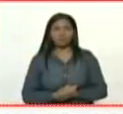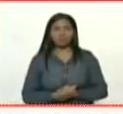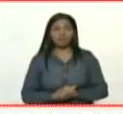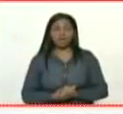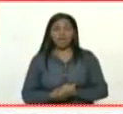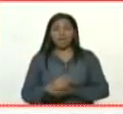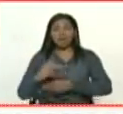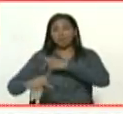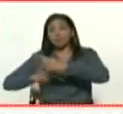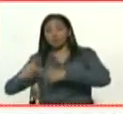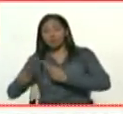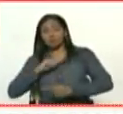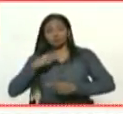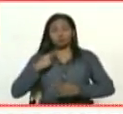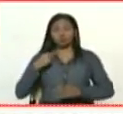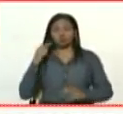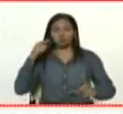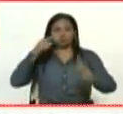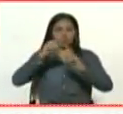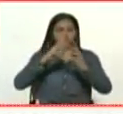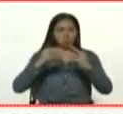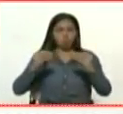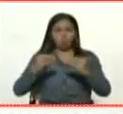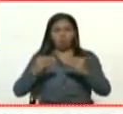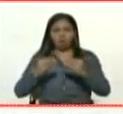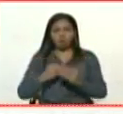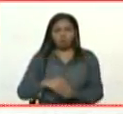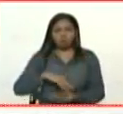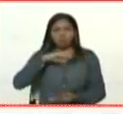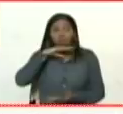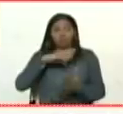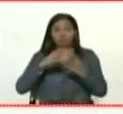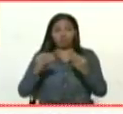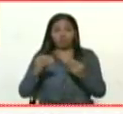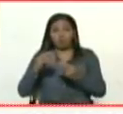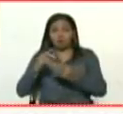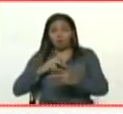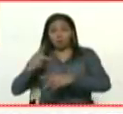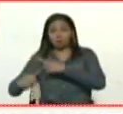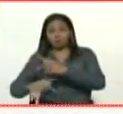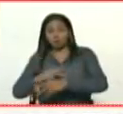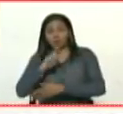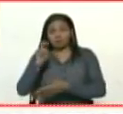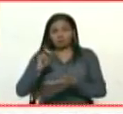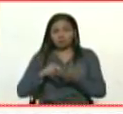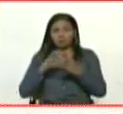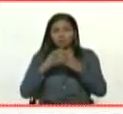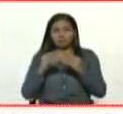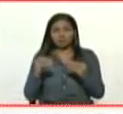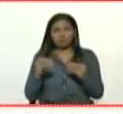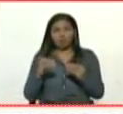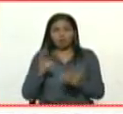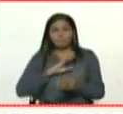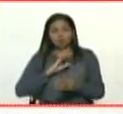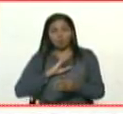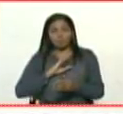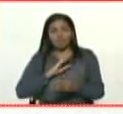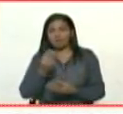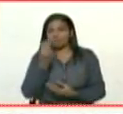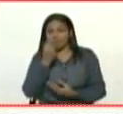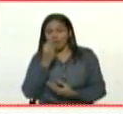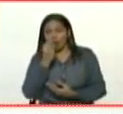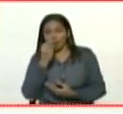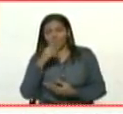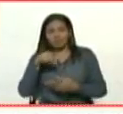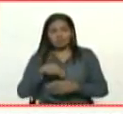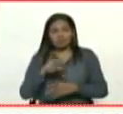lograr el abastecimiento pleno con producción nacional de toda la canasta alimentaria